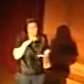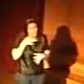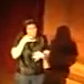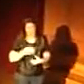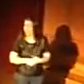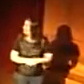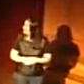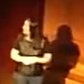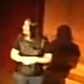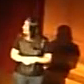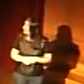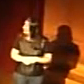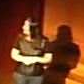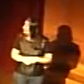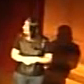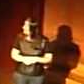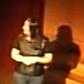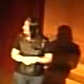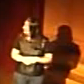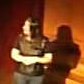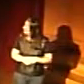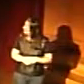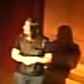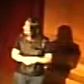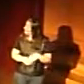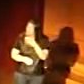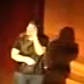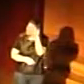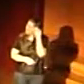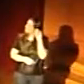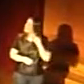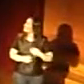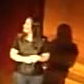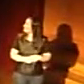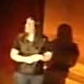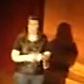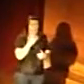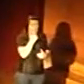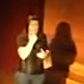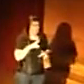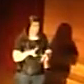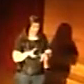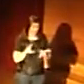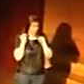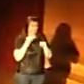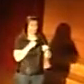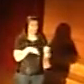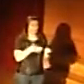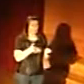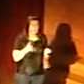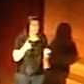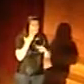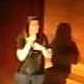de la de la lonja de la seda en Valencia bien eh para terminar quiero también